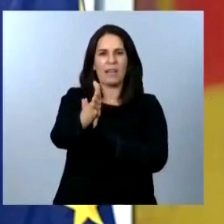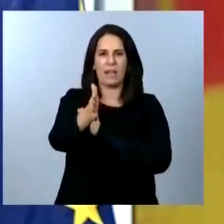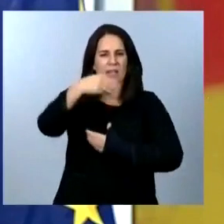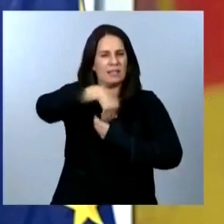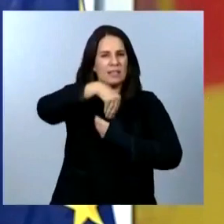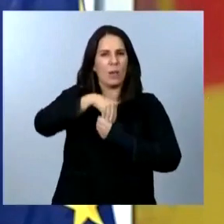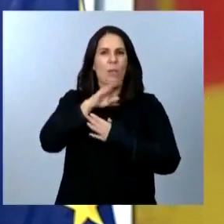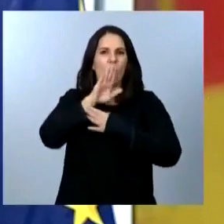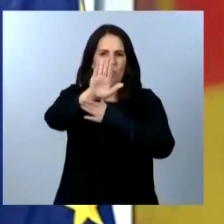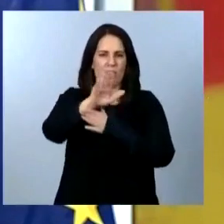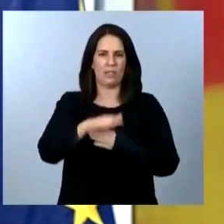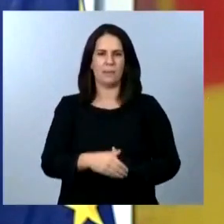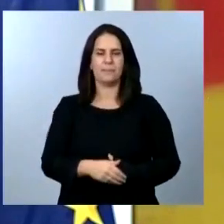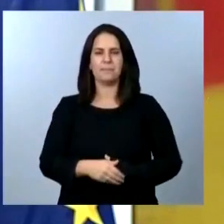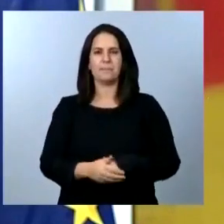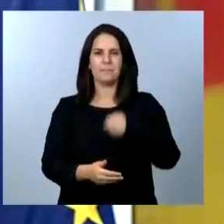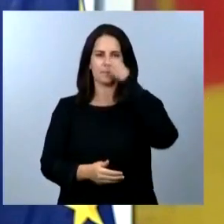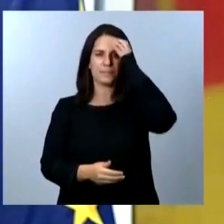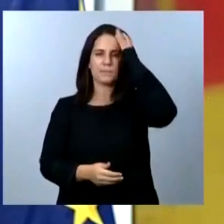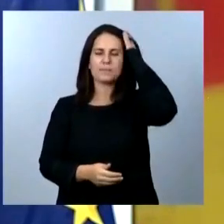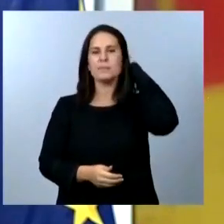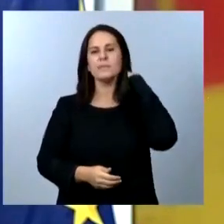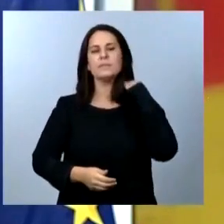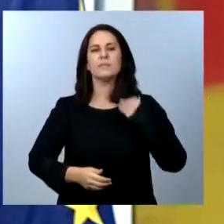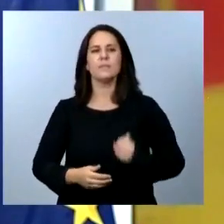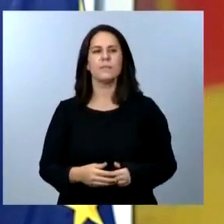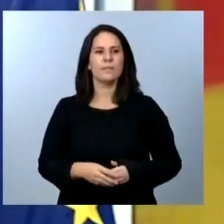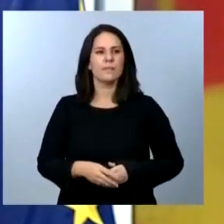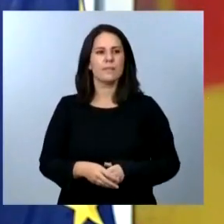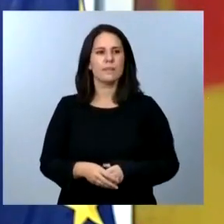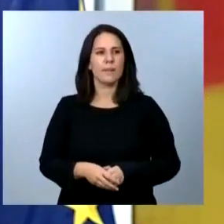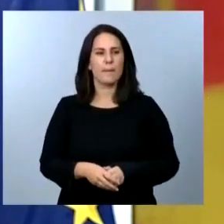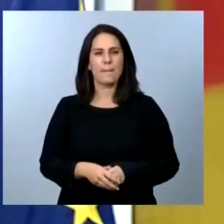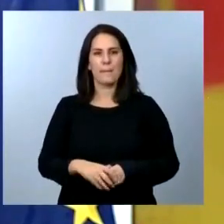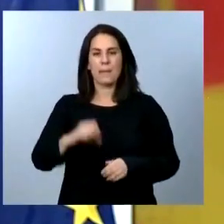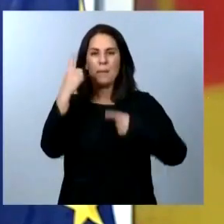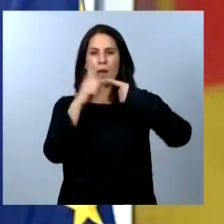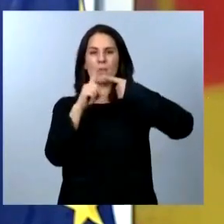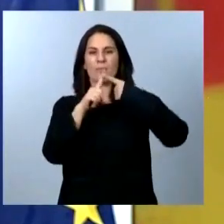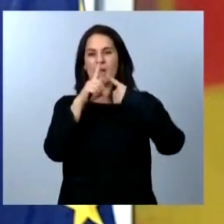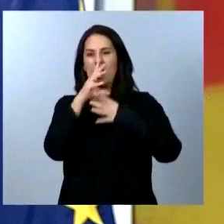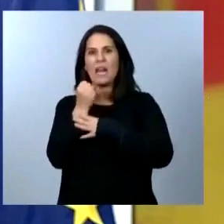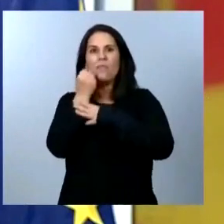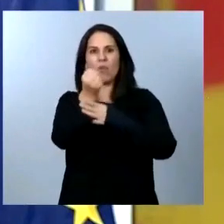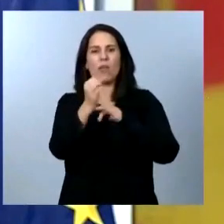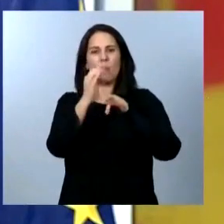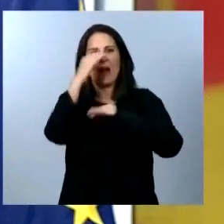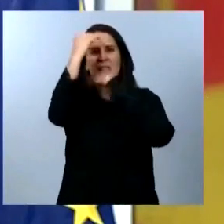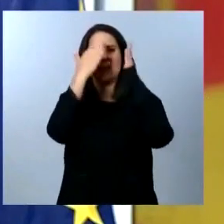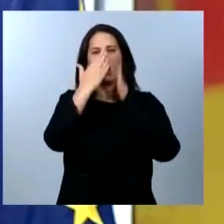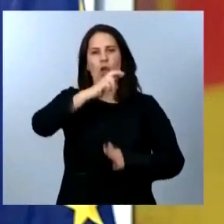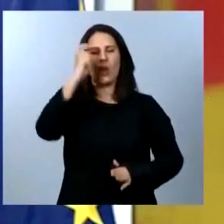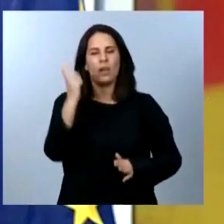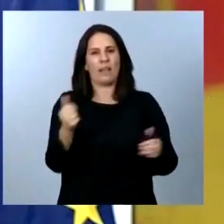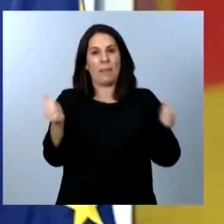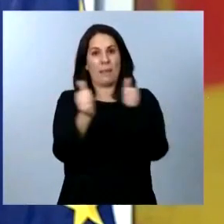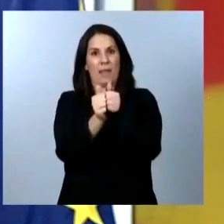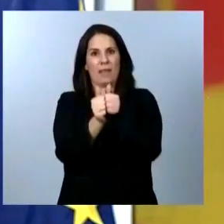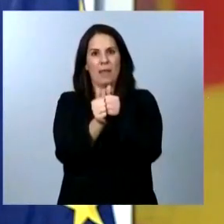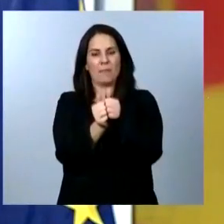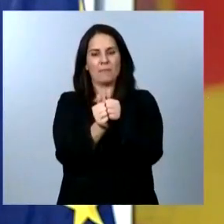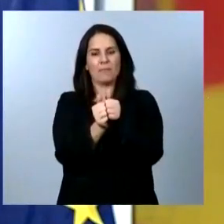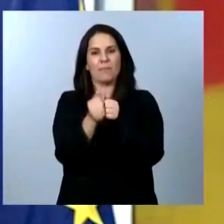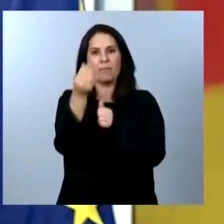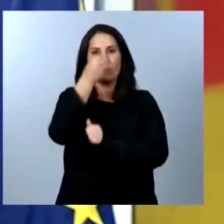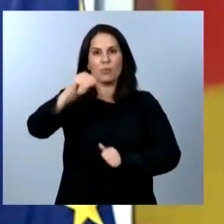coalición. En primer lugar, el refuerzo a la atención a la dependencia. Vamos a incrementar en un 46%